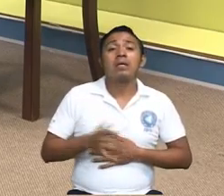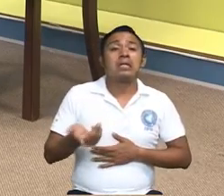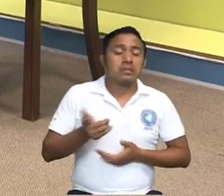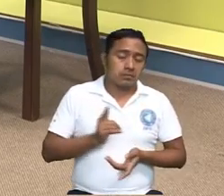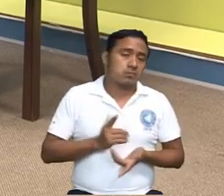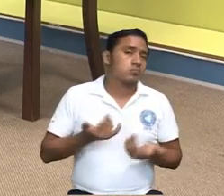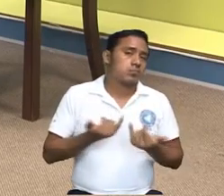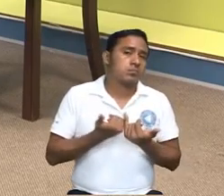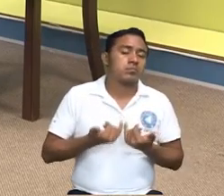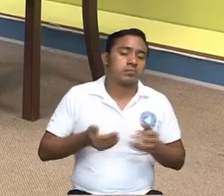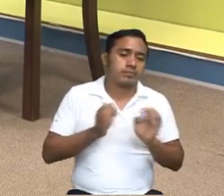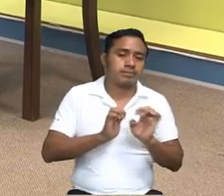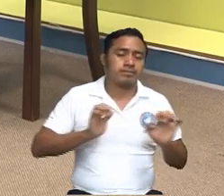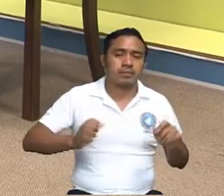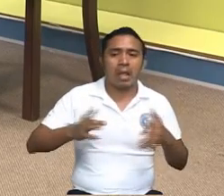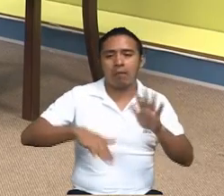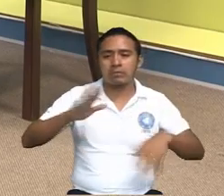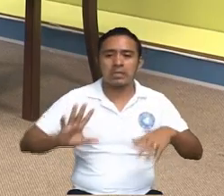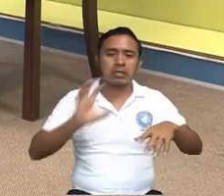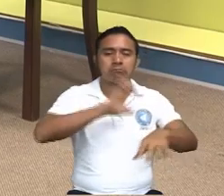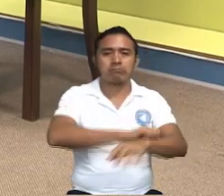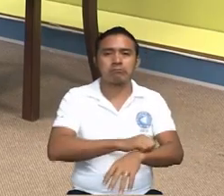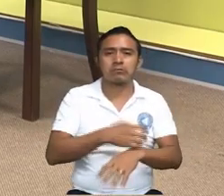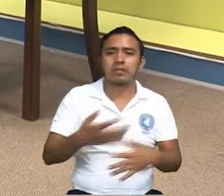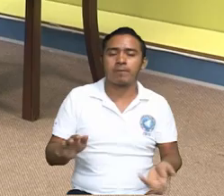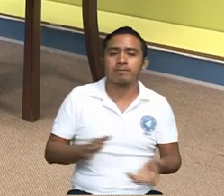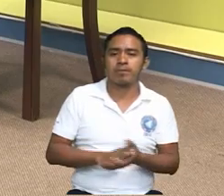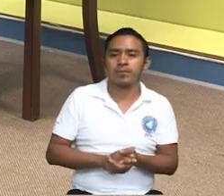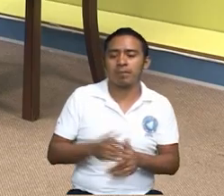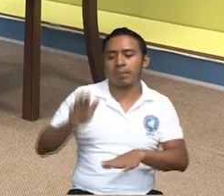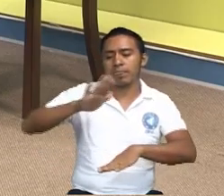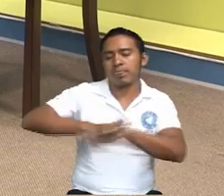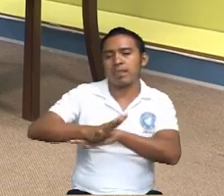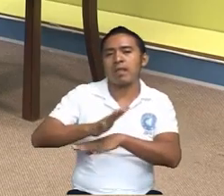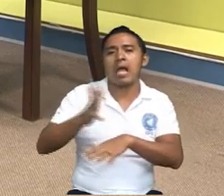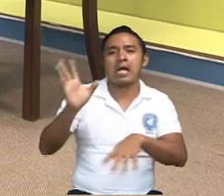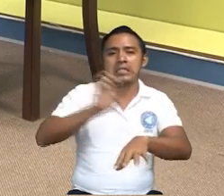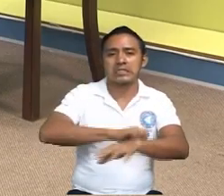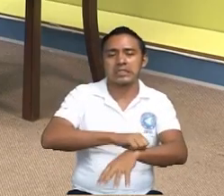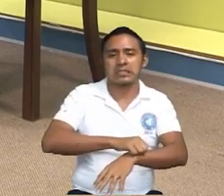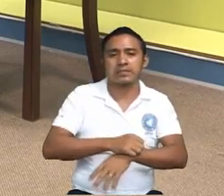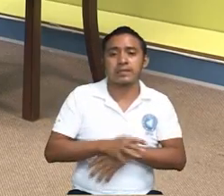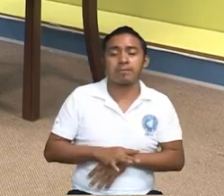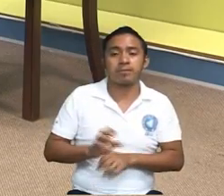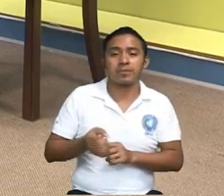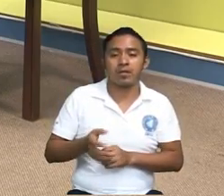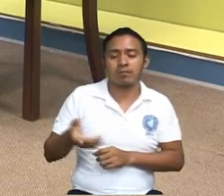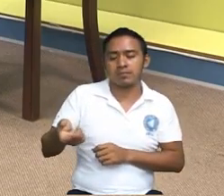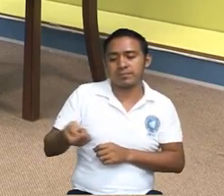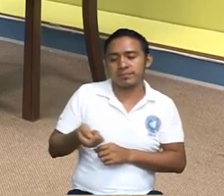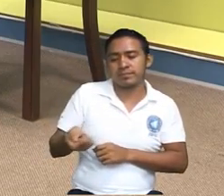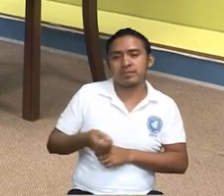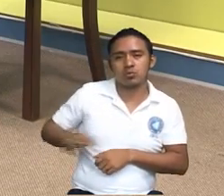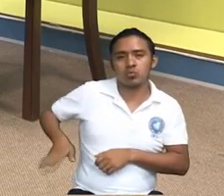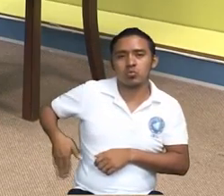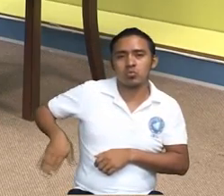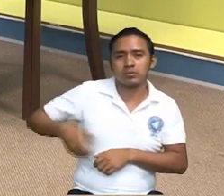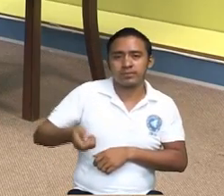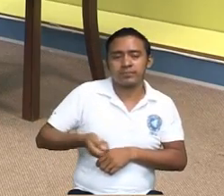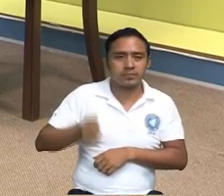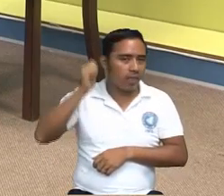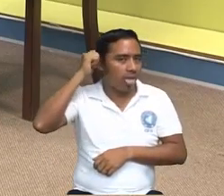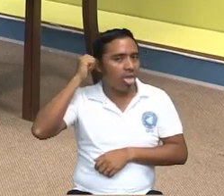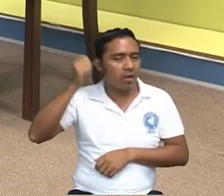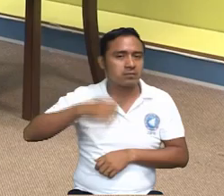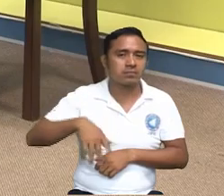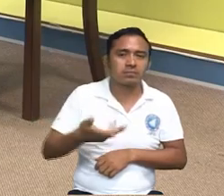niños, accidentalmente sí. A veces los lesionan. Tal vez lo pasan machucando. Sí. Y para el mordisco. O le jala la cola, o le jala la oreja, porque sí, los niños juegan